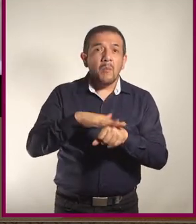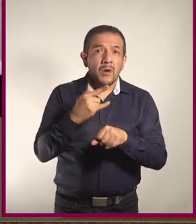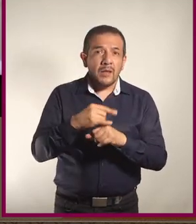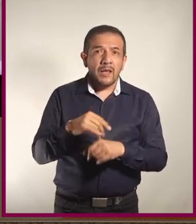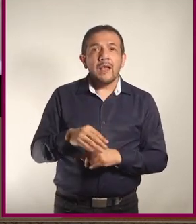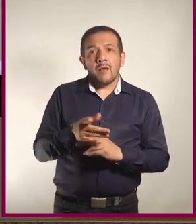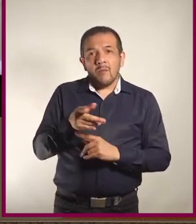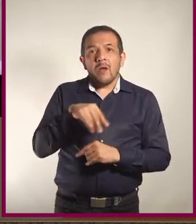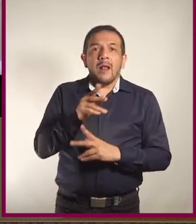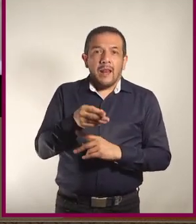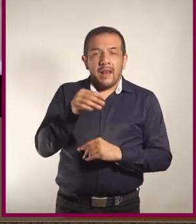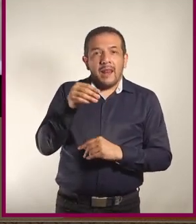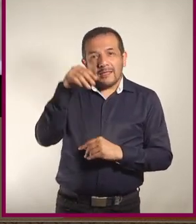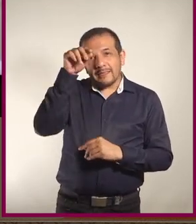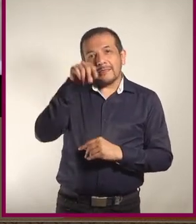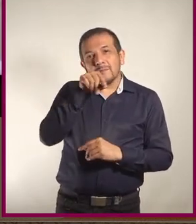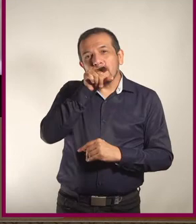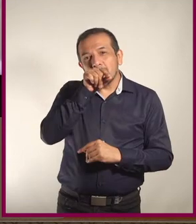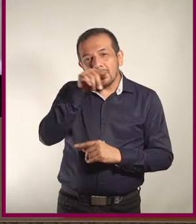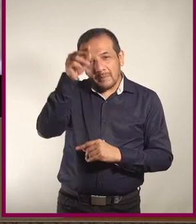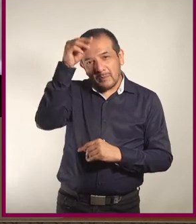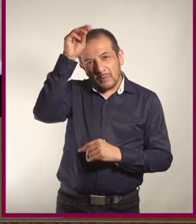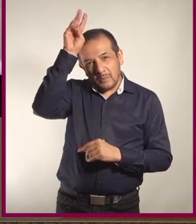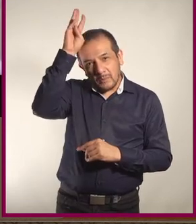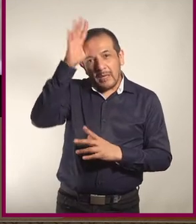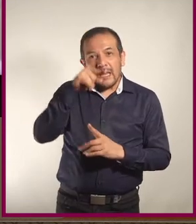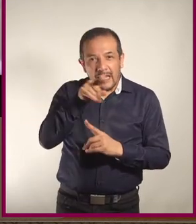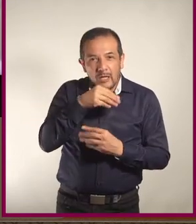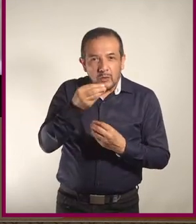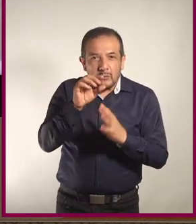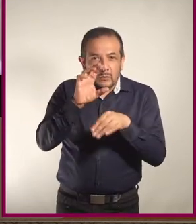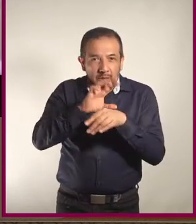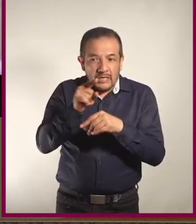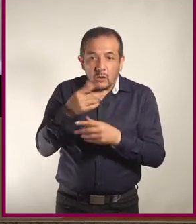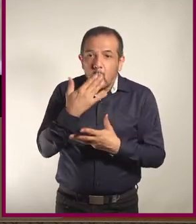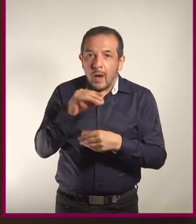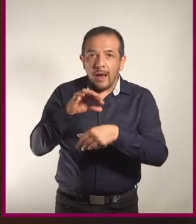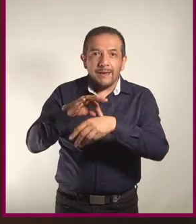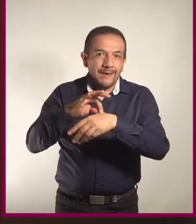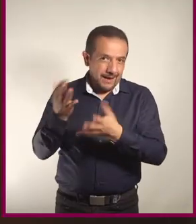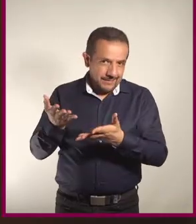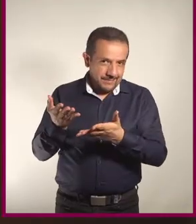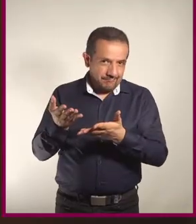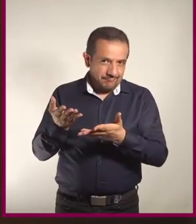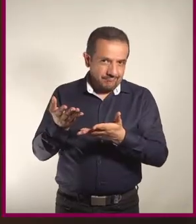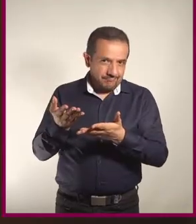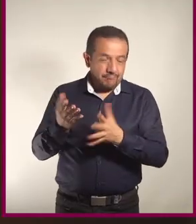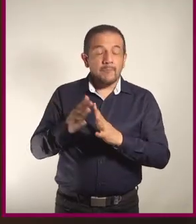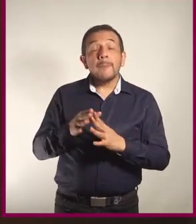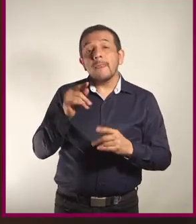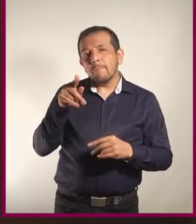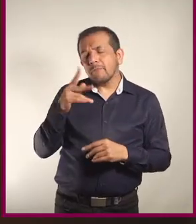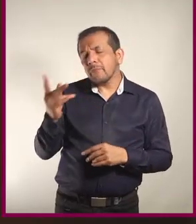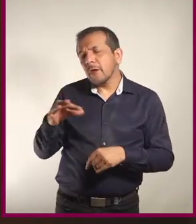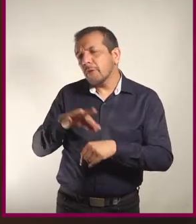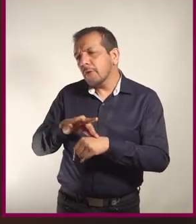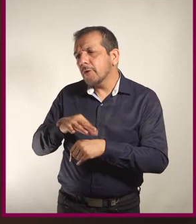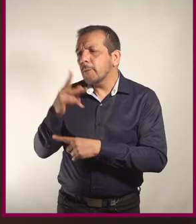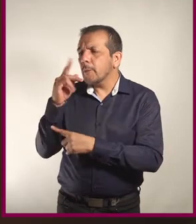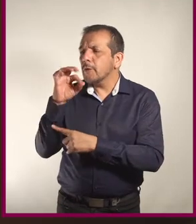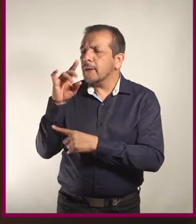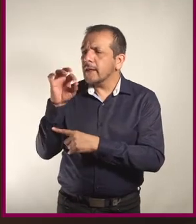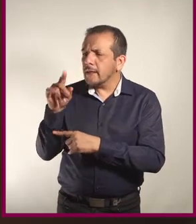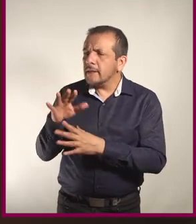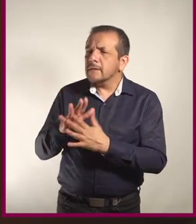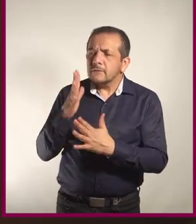de las gallinas, ¿verdad? Y no necesariamente de la carne de los animales. Doctor, vamos con la última pregunta. ¿Cuál es el